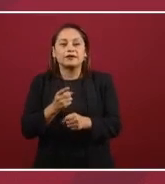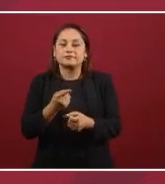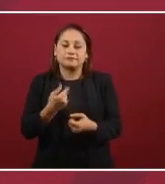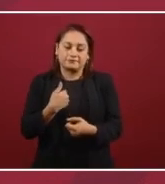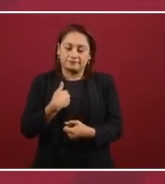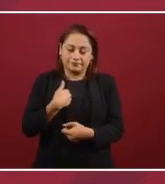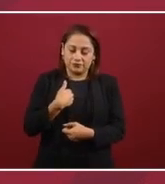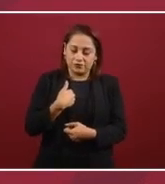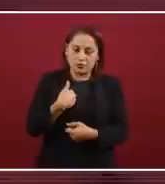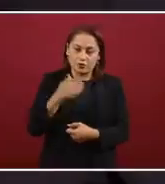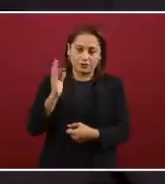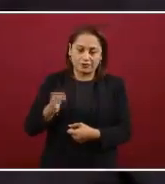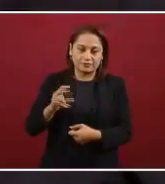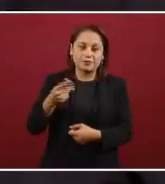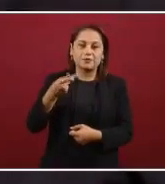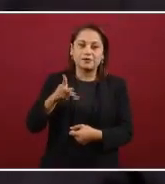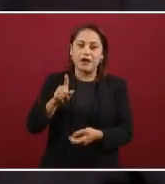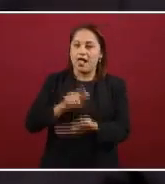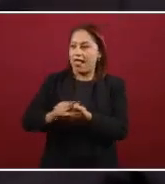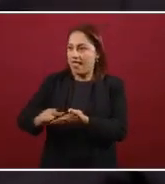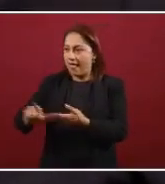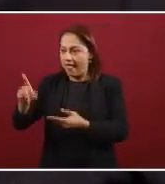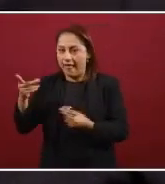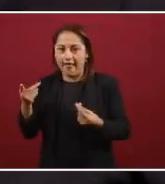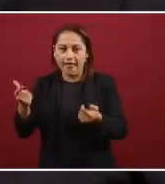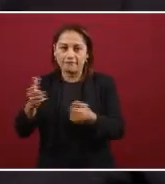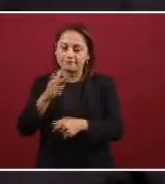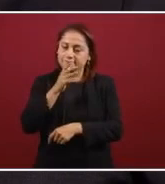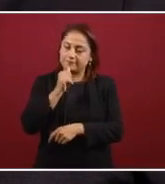terminar con todo eso. Entonces,